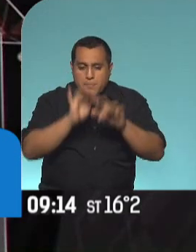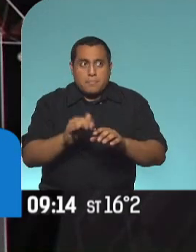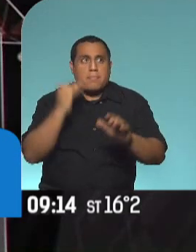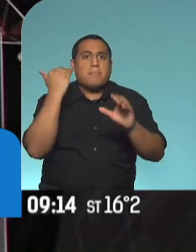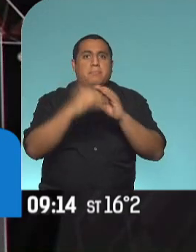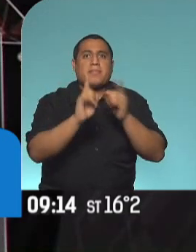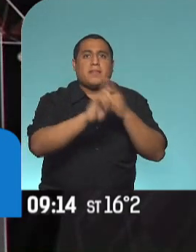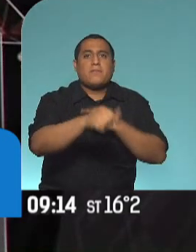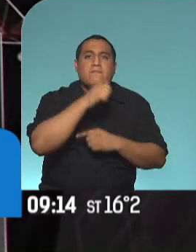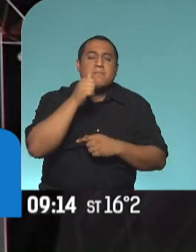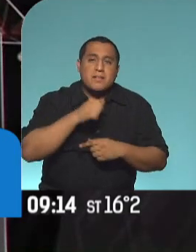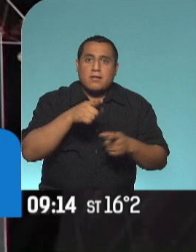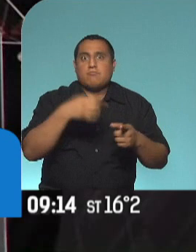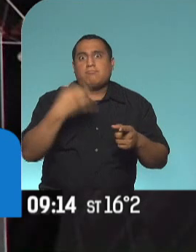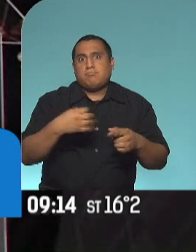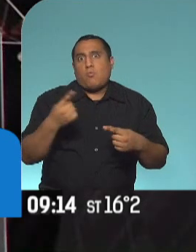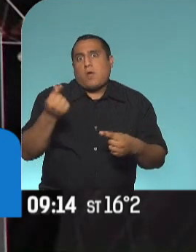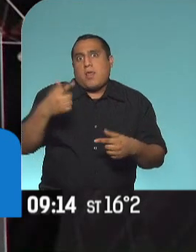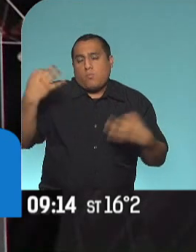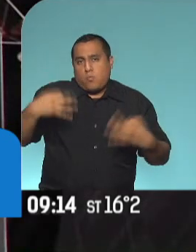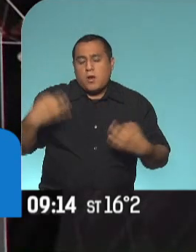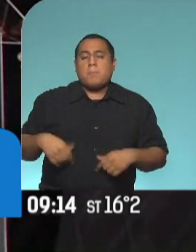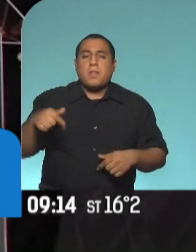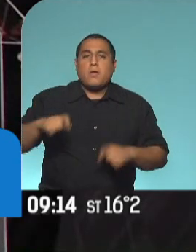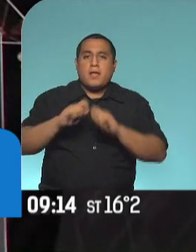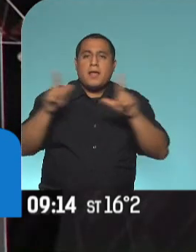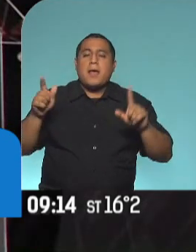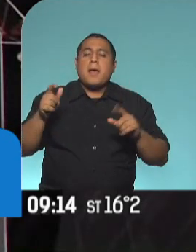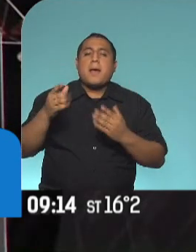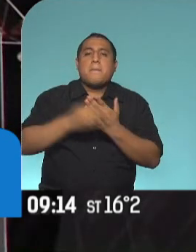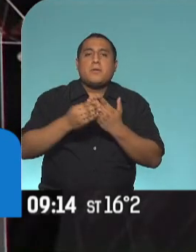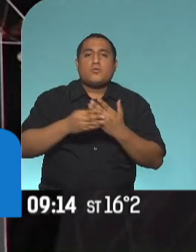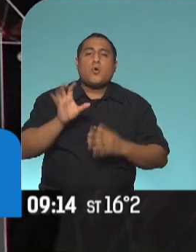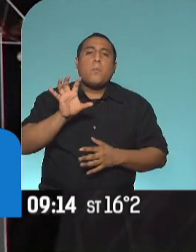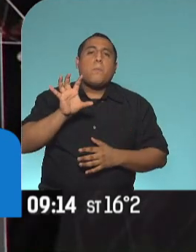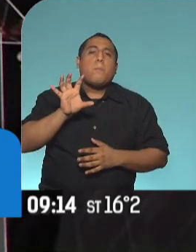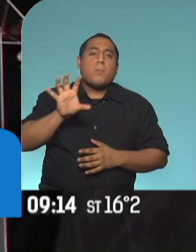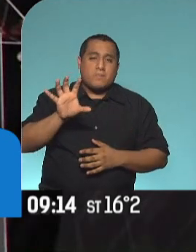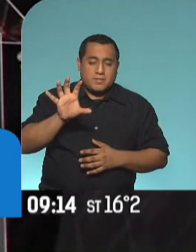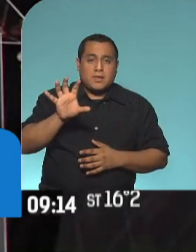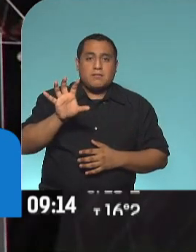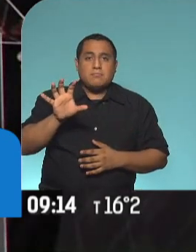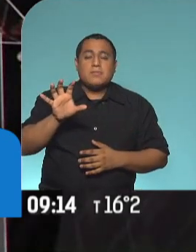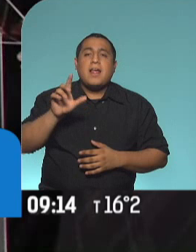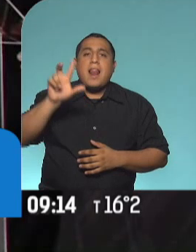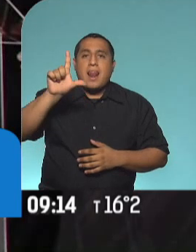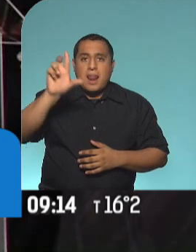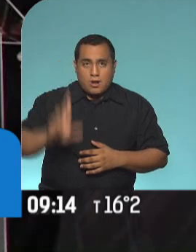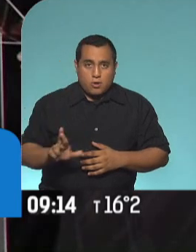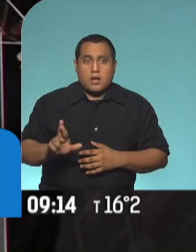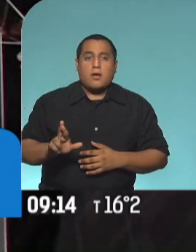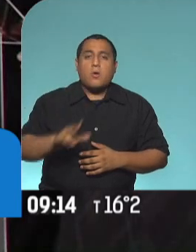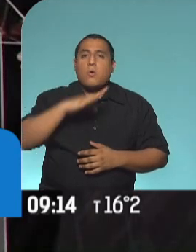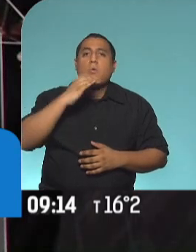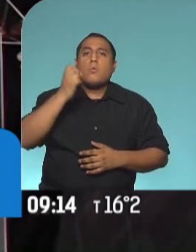accesible y de calidad. Compartimos ahora el testimonio del ministro de la provincia, el ministro de Salud de la provincia de La Rioja, el doctor Juan